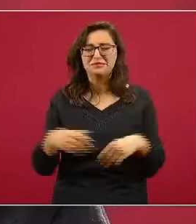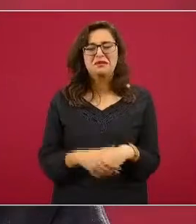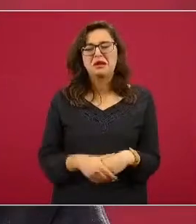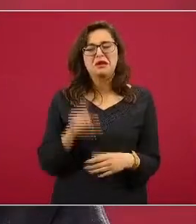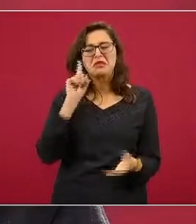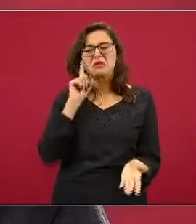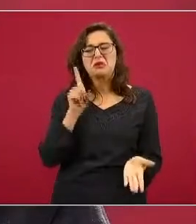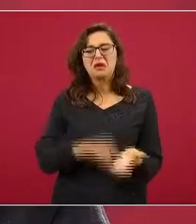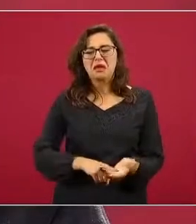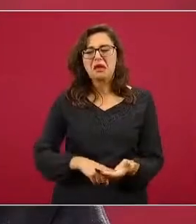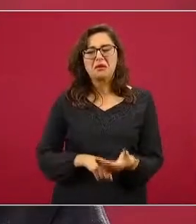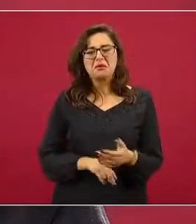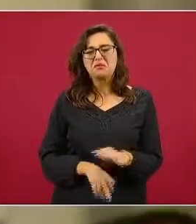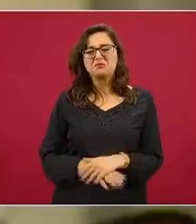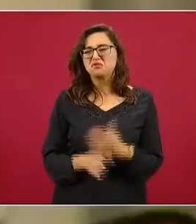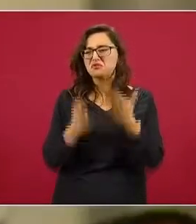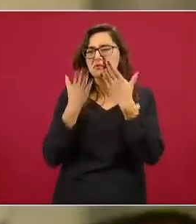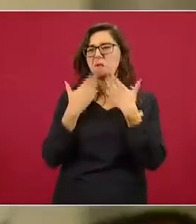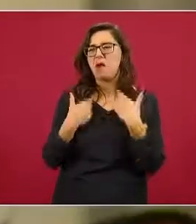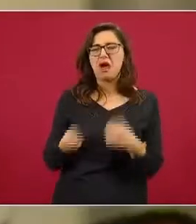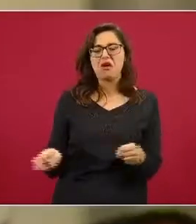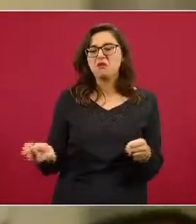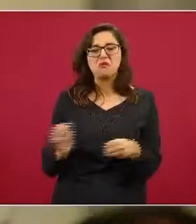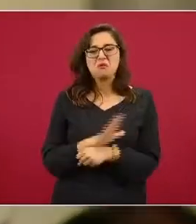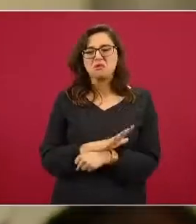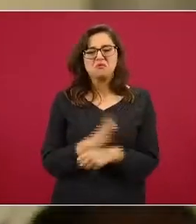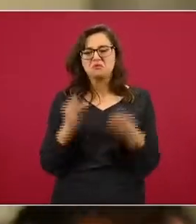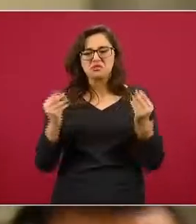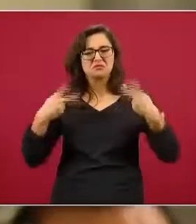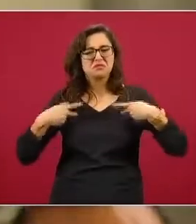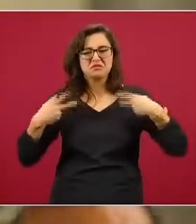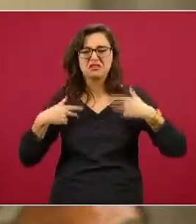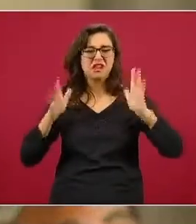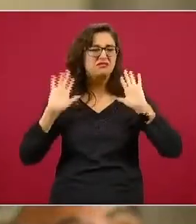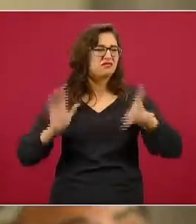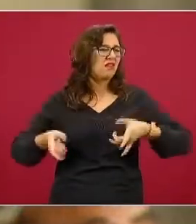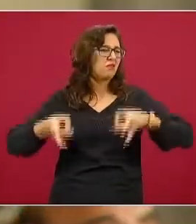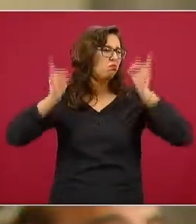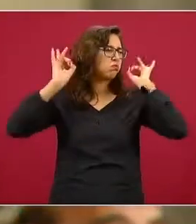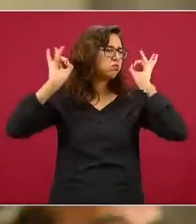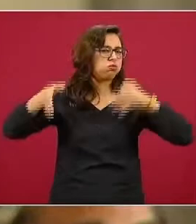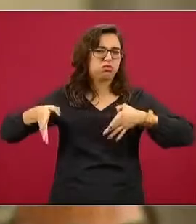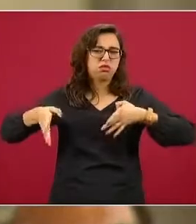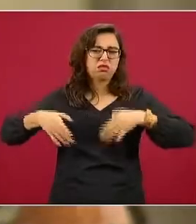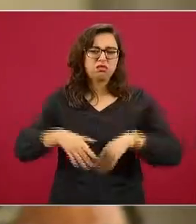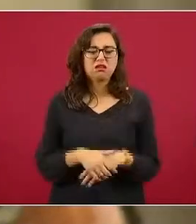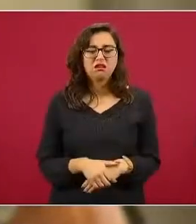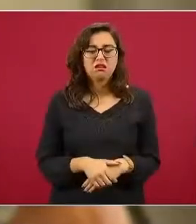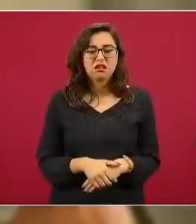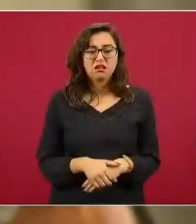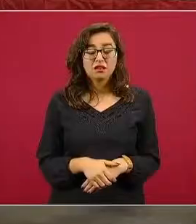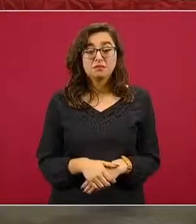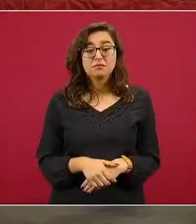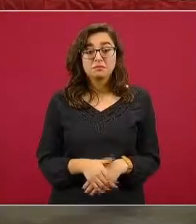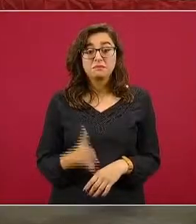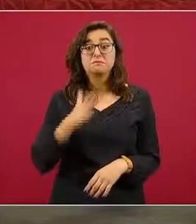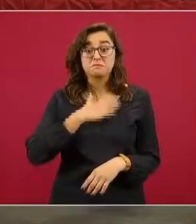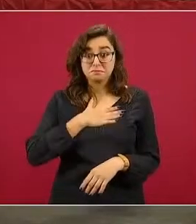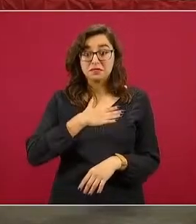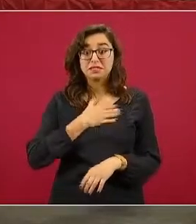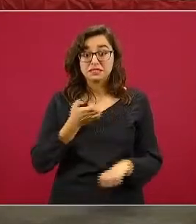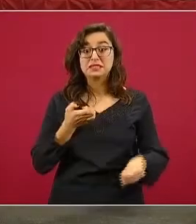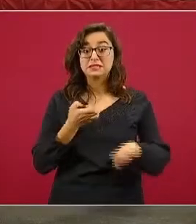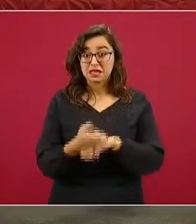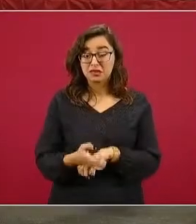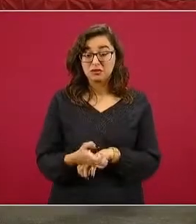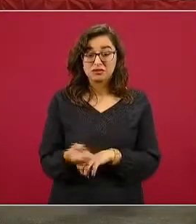COVID-19. Y la otra que también ha llevado a esta situación mi Estado, porque es la verdad, es que